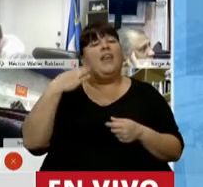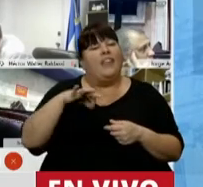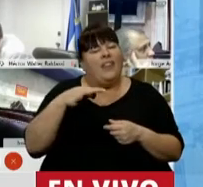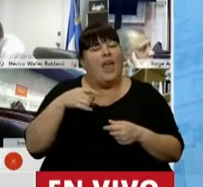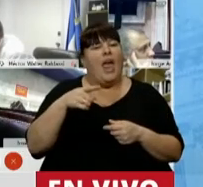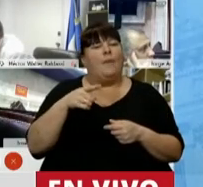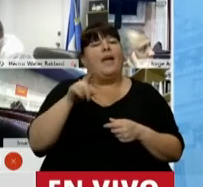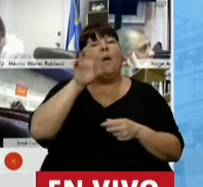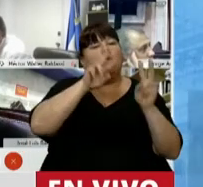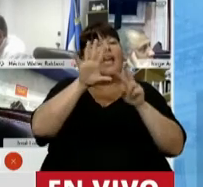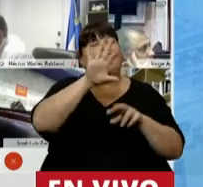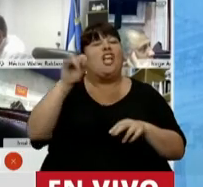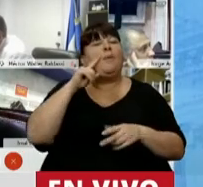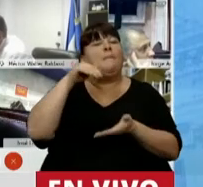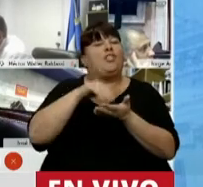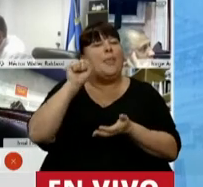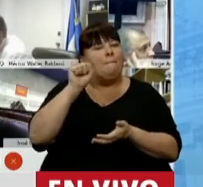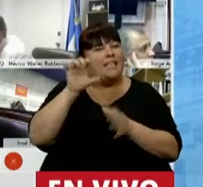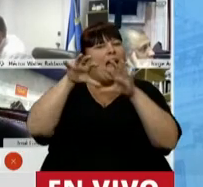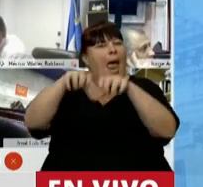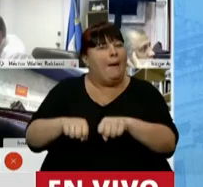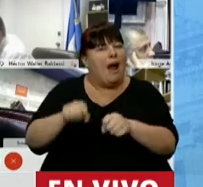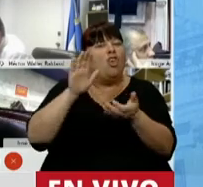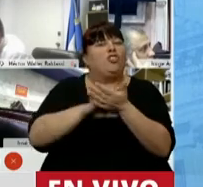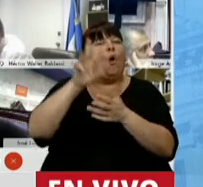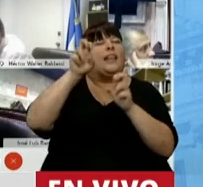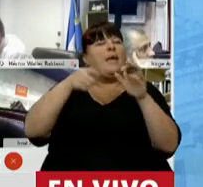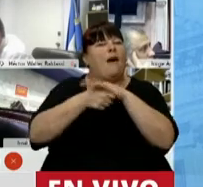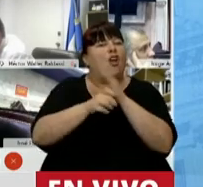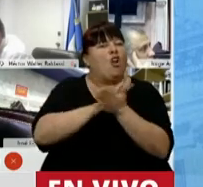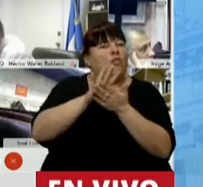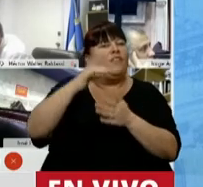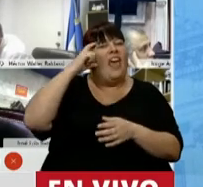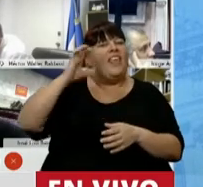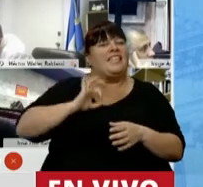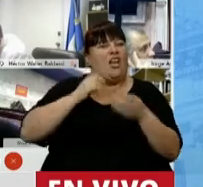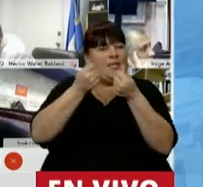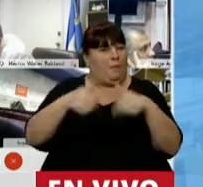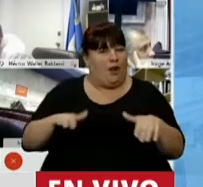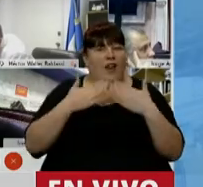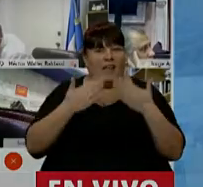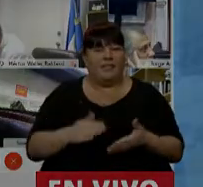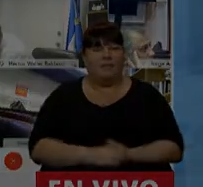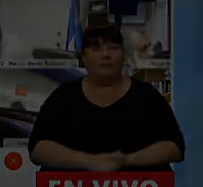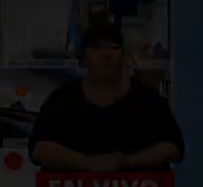vayamos por los 500 mil millones de pesos embargados en causas de corrupción de una década perdida. Gracias. Gracias, diputada.